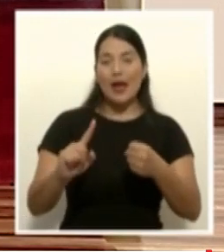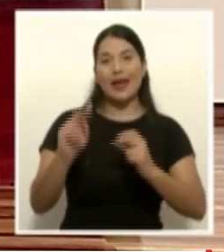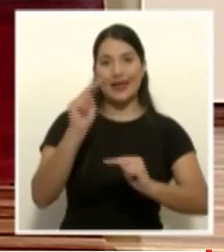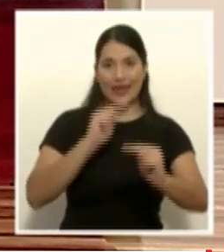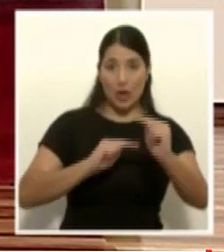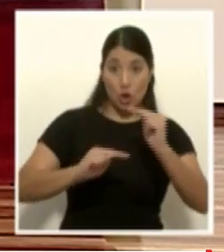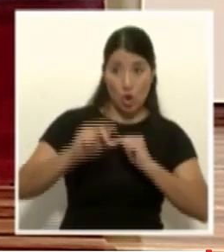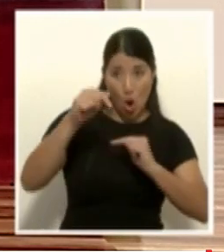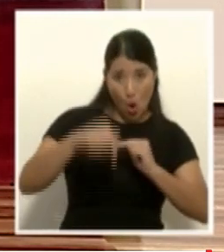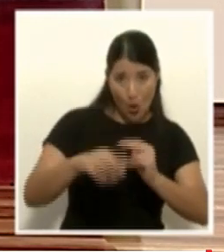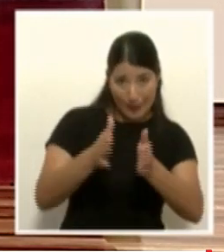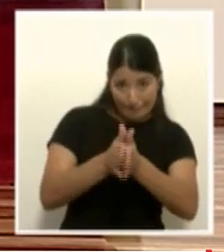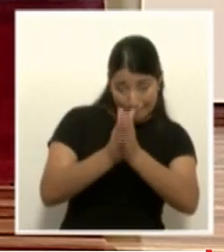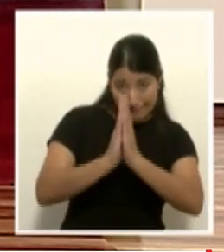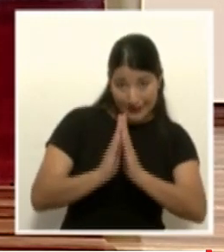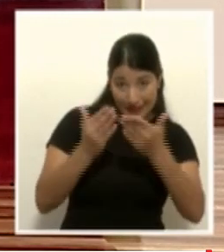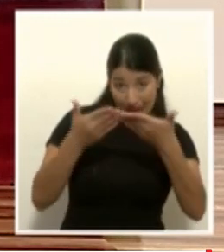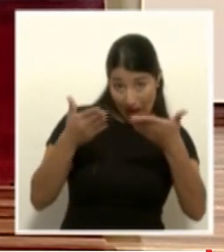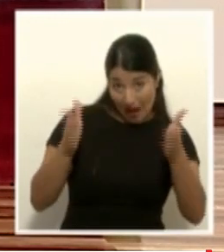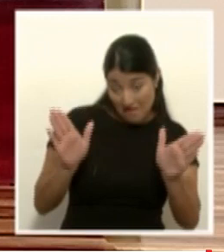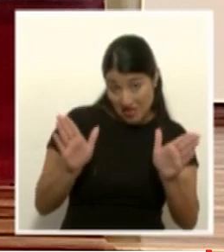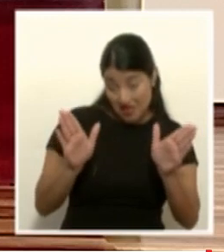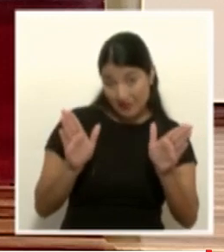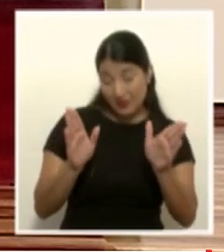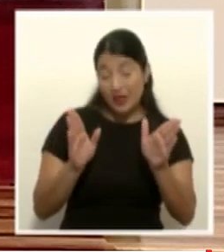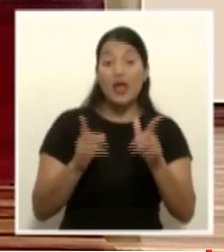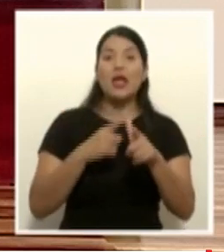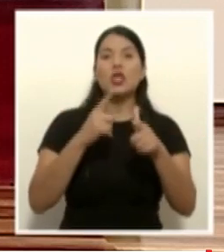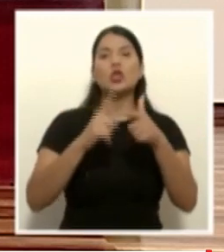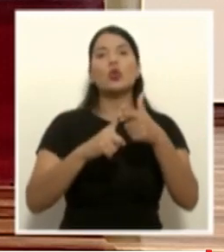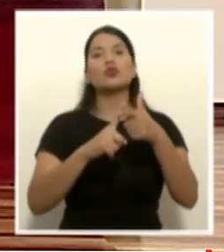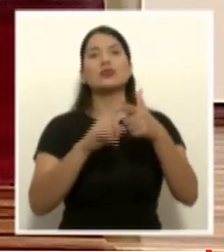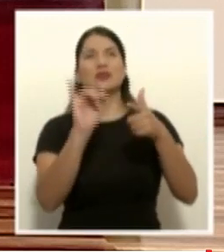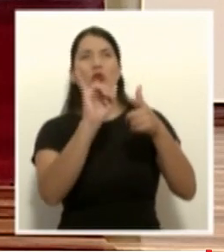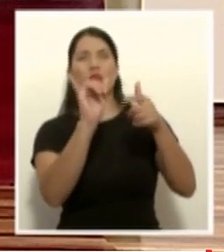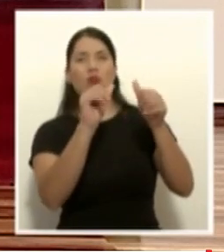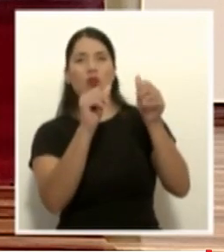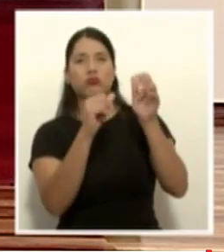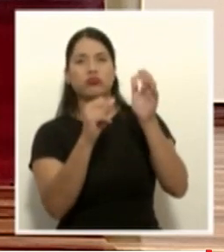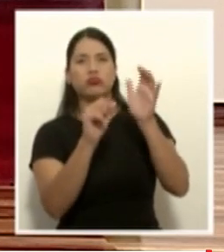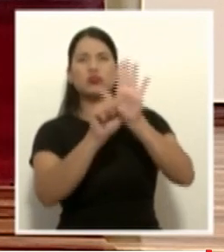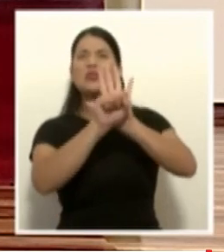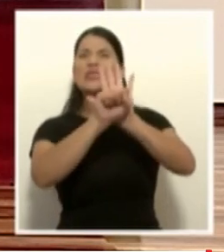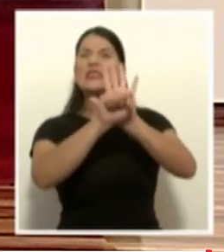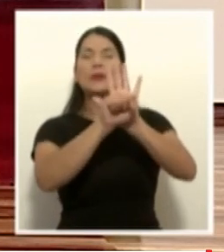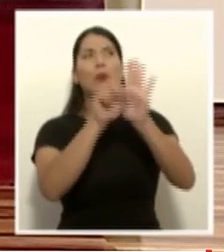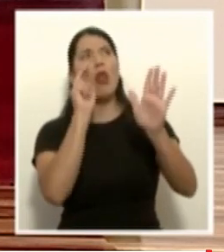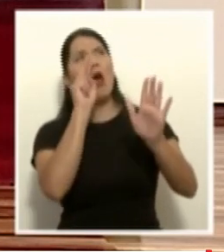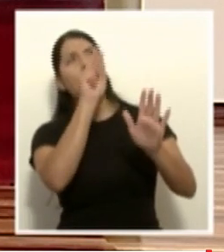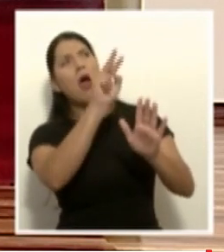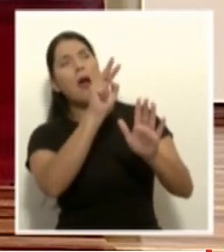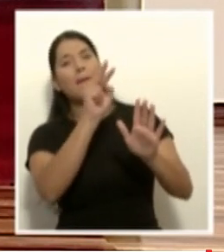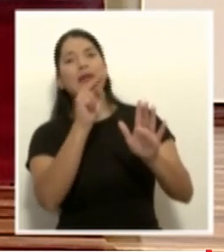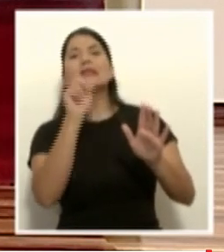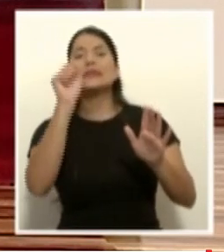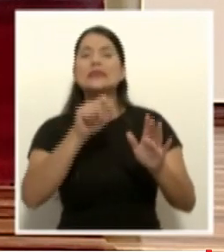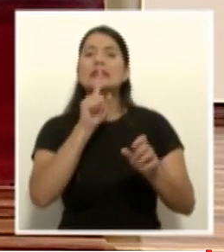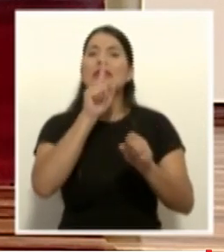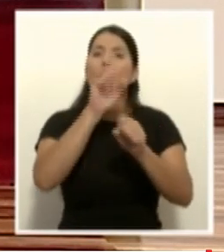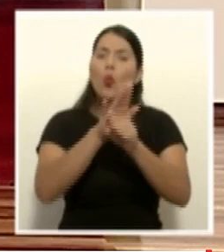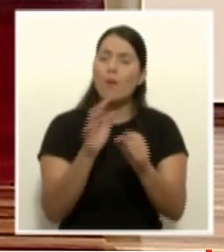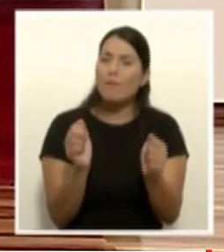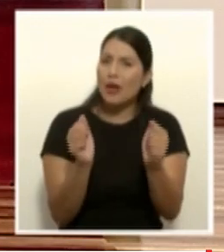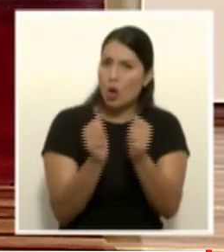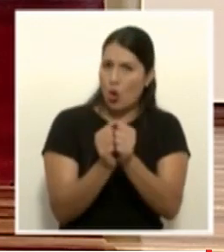operar, que cumplan con todas las medidas y así sea apto a la atención pública, para que de alguna manera darle opción de trabajar a